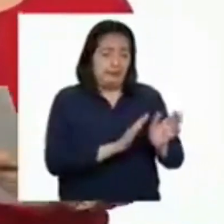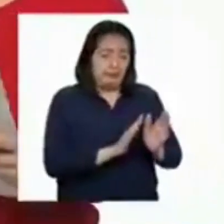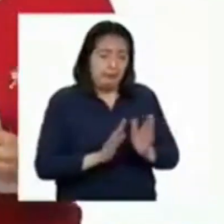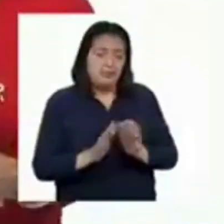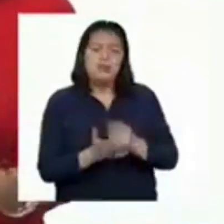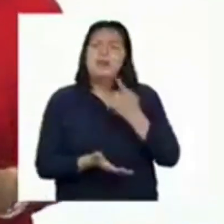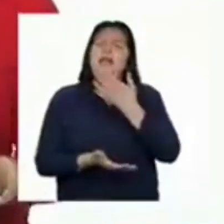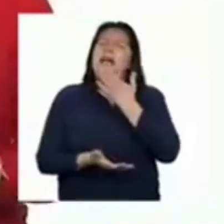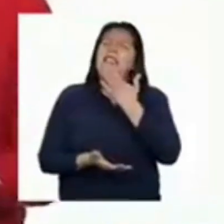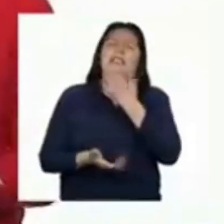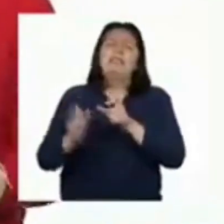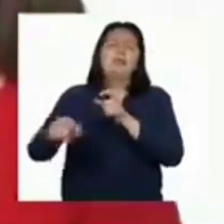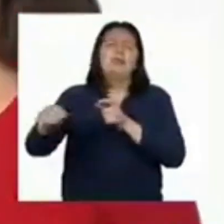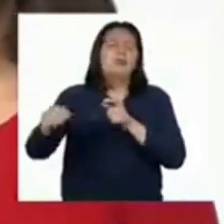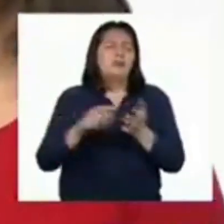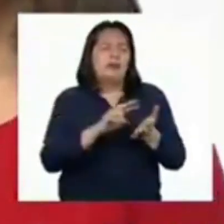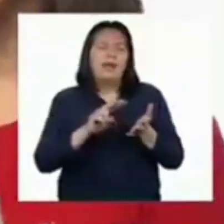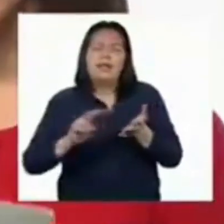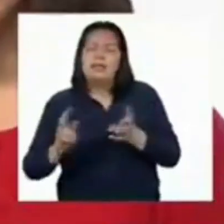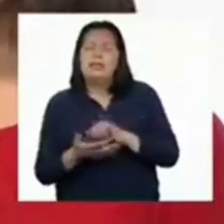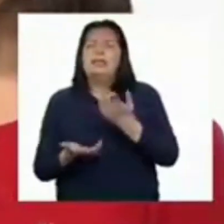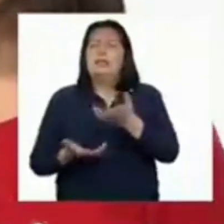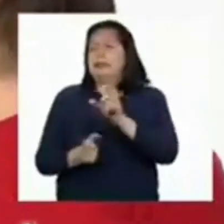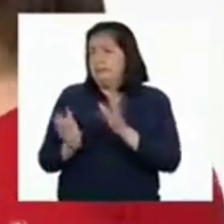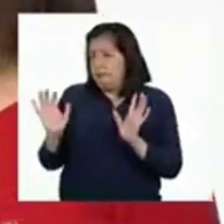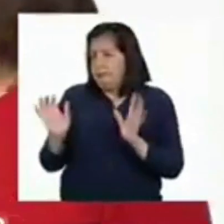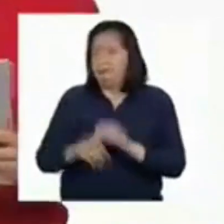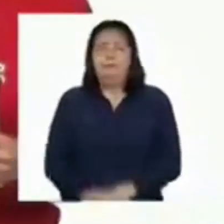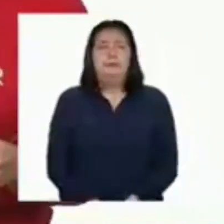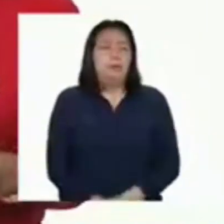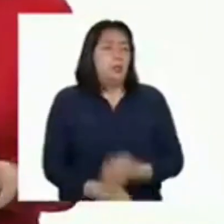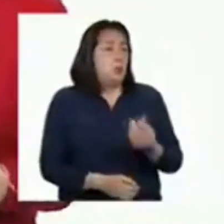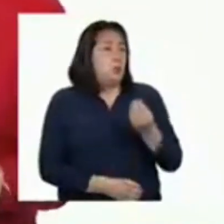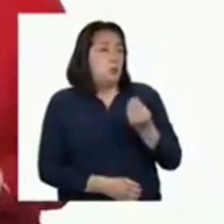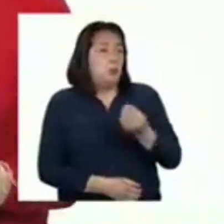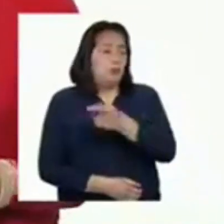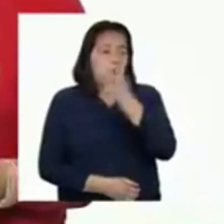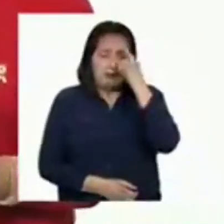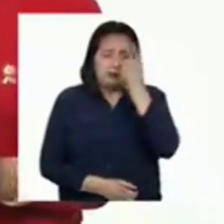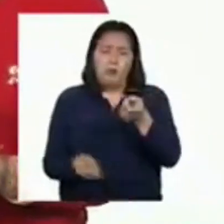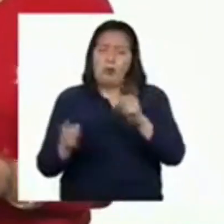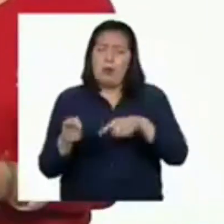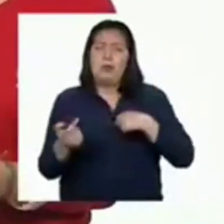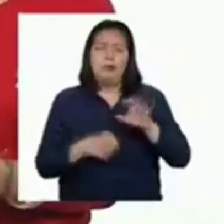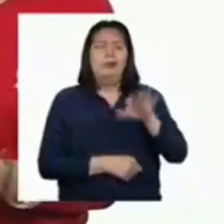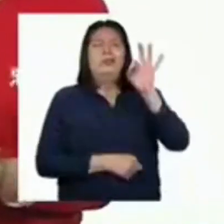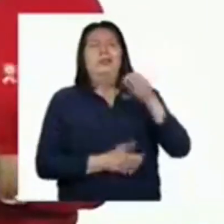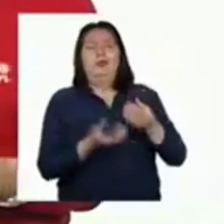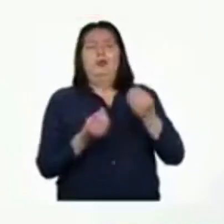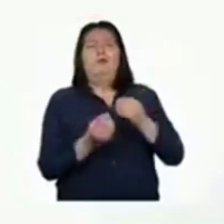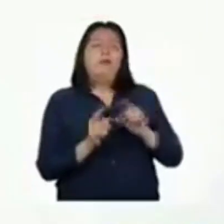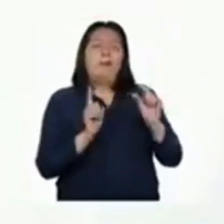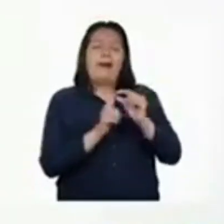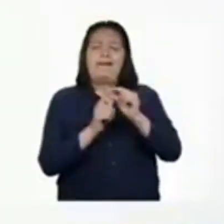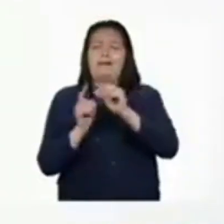planificación para quién escribiremos, es decir, los lectores de nuestro texto, porque en ellos pensaremos al momento de elegir el tipo de